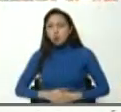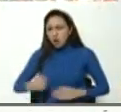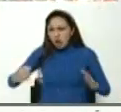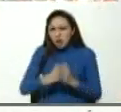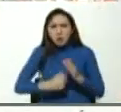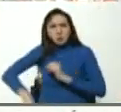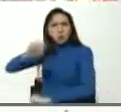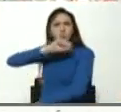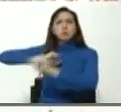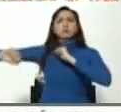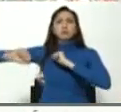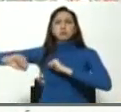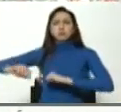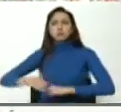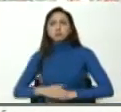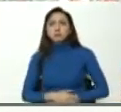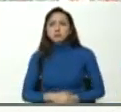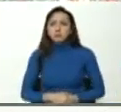fascista